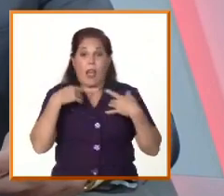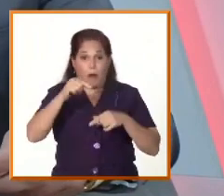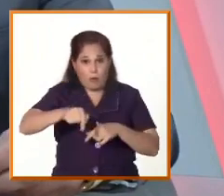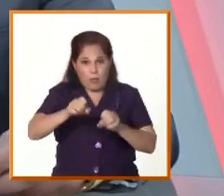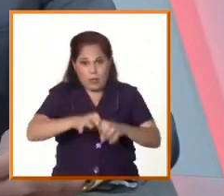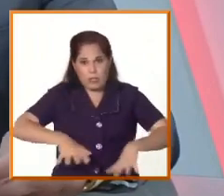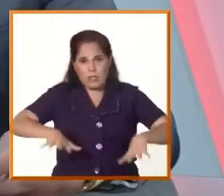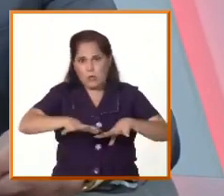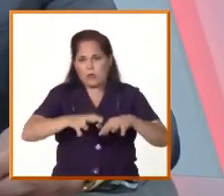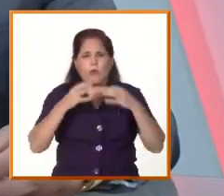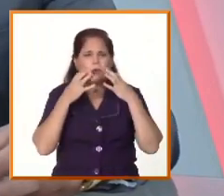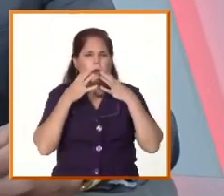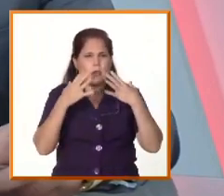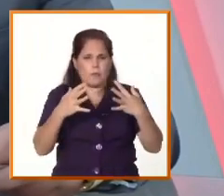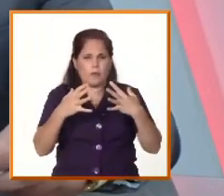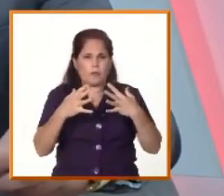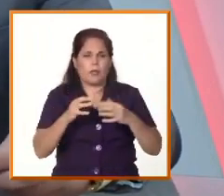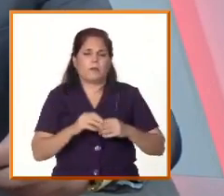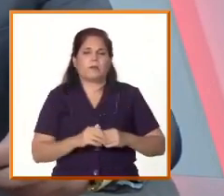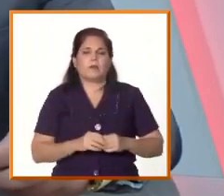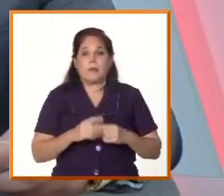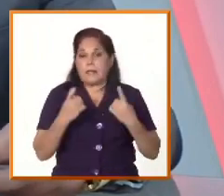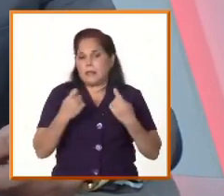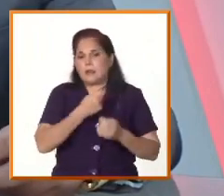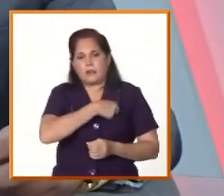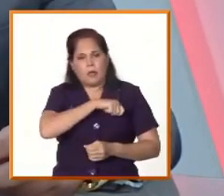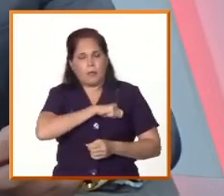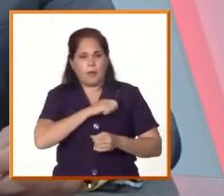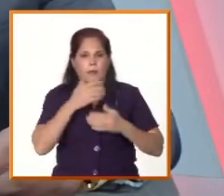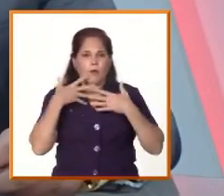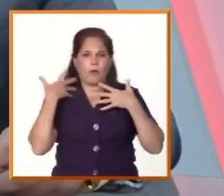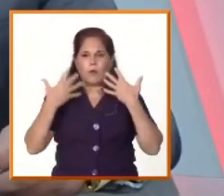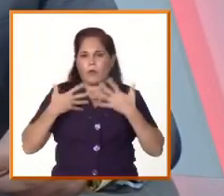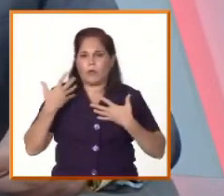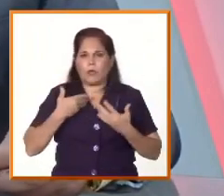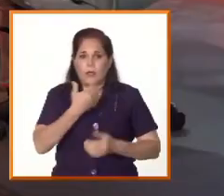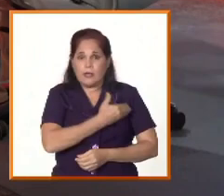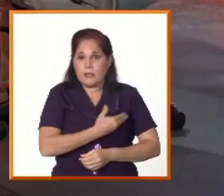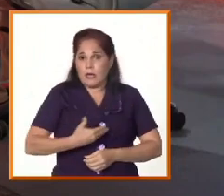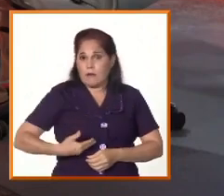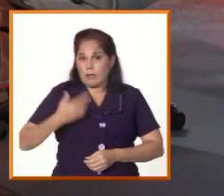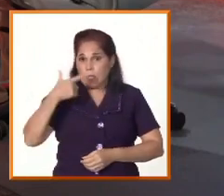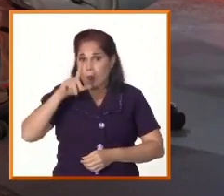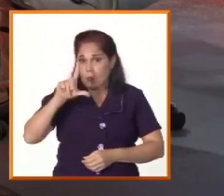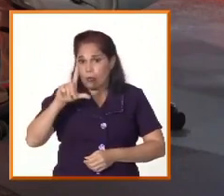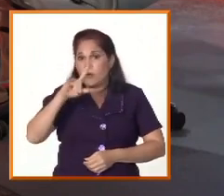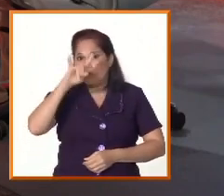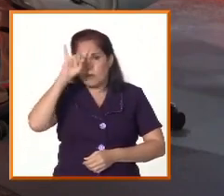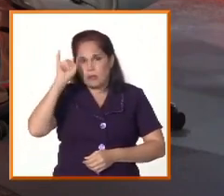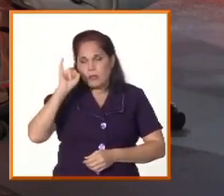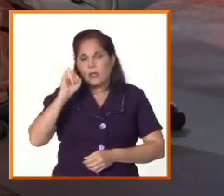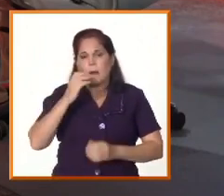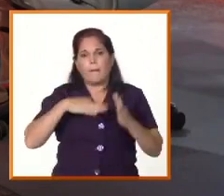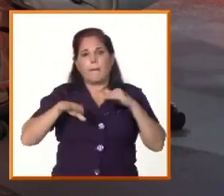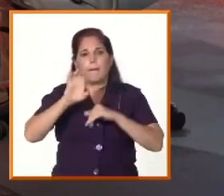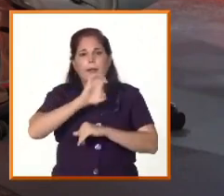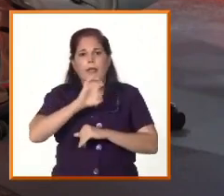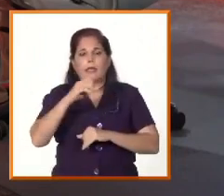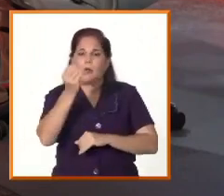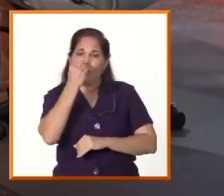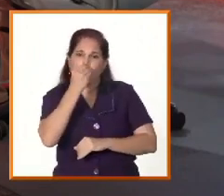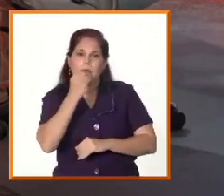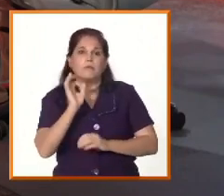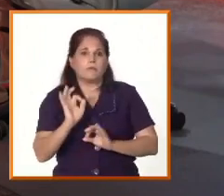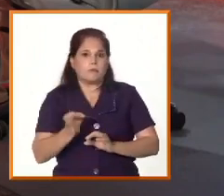con grupo importante de producto que necesita nuestro pueblo en julio creo terminal Randy a pesar de todas estas